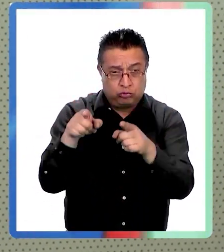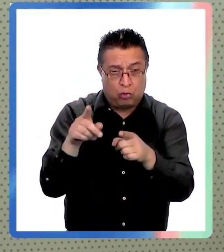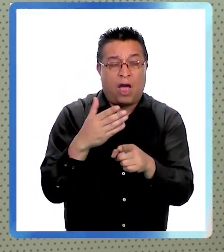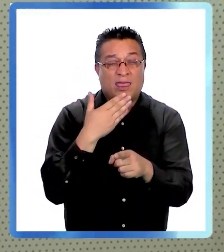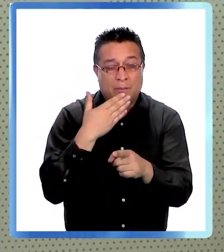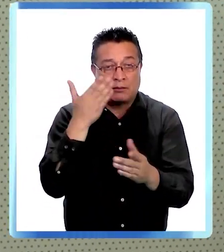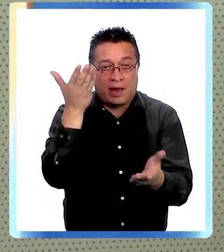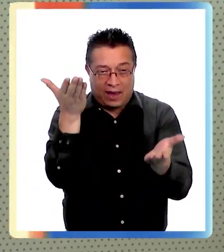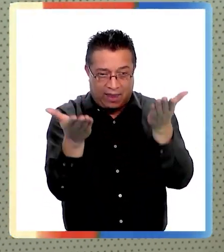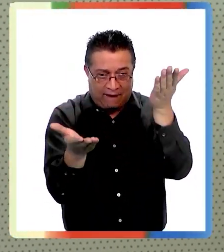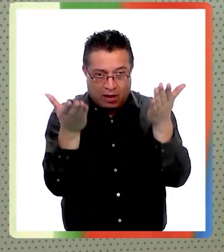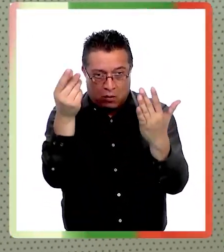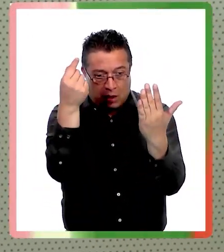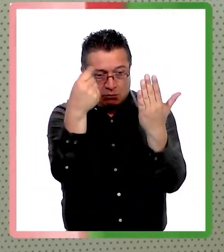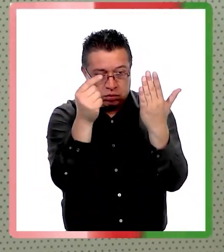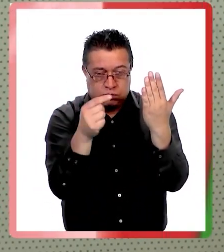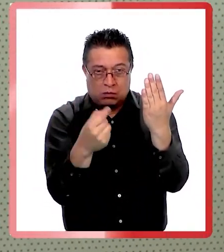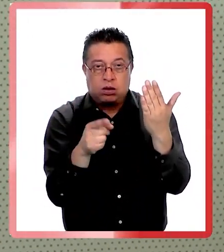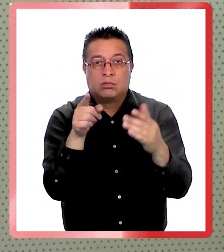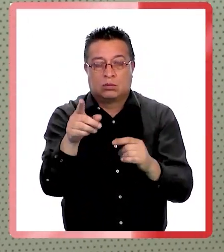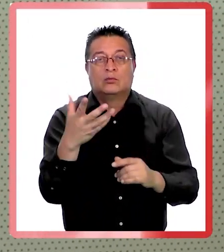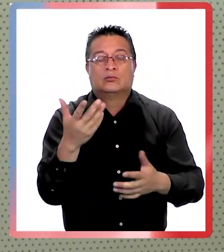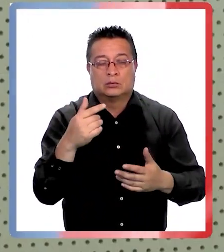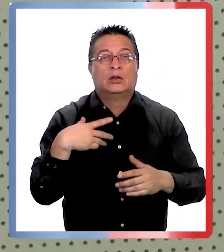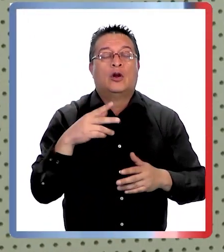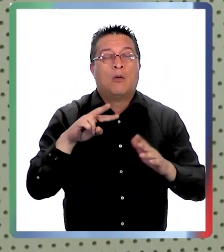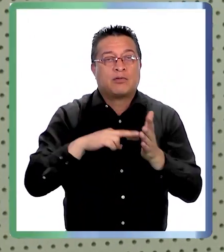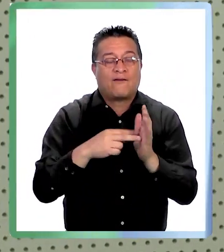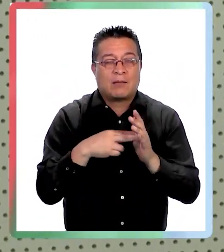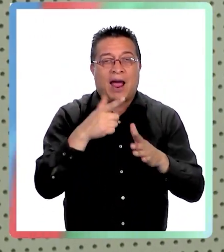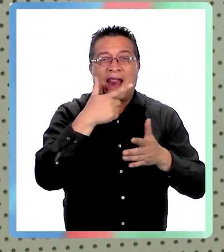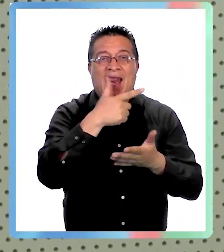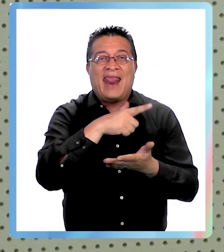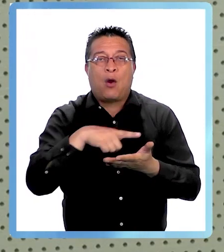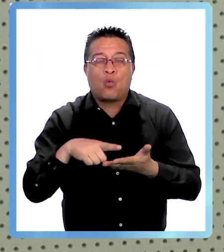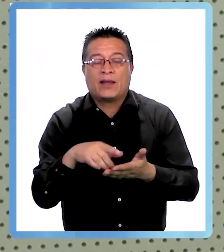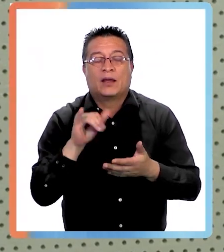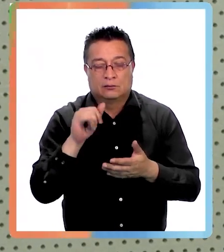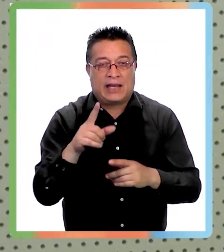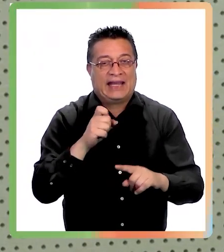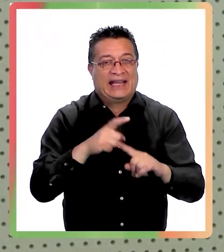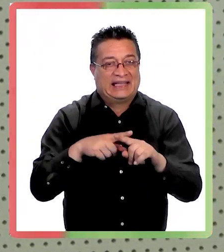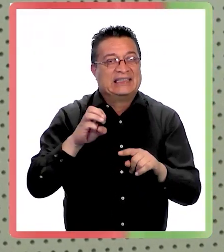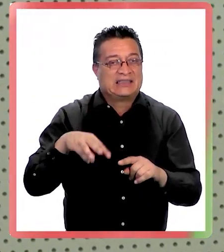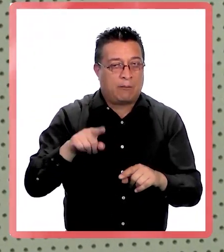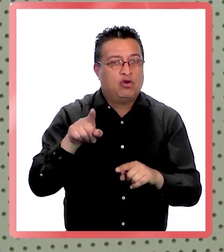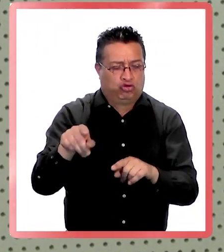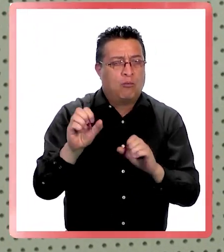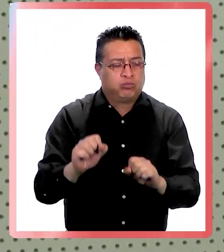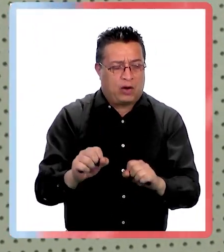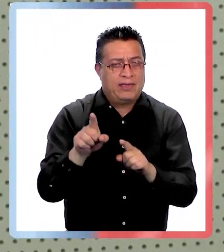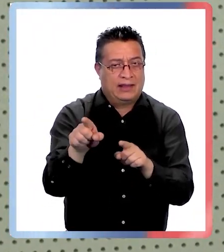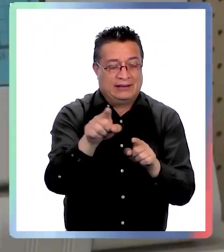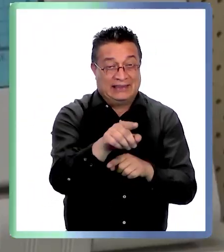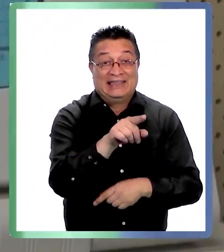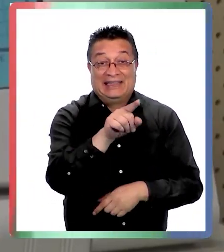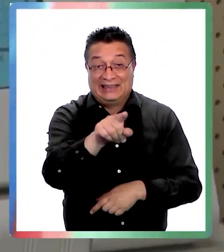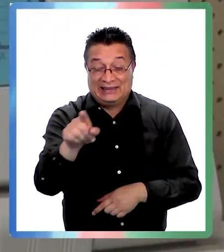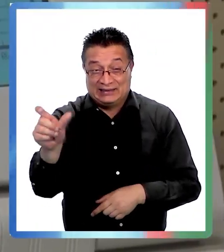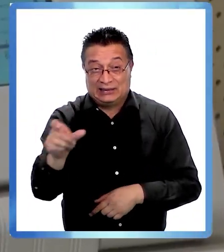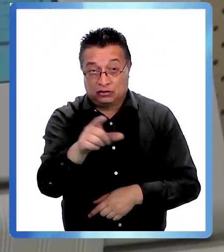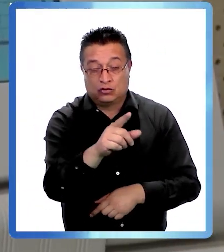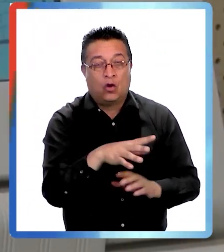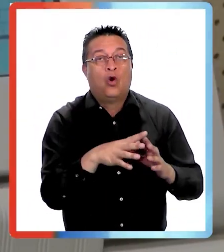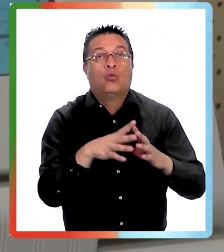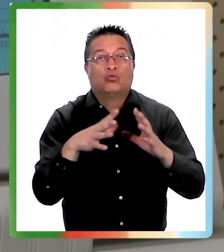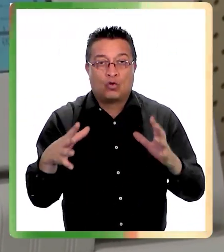están formados en evaluar pacientes, en evaluar trastornos del lenguaje, ellos nos hacen los exámenes, entonces ellos